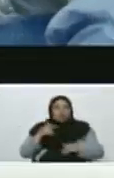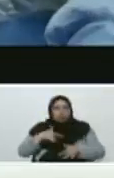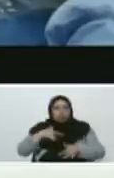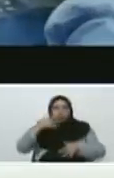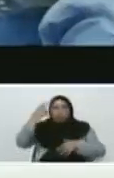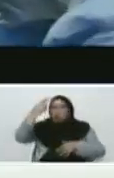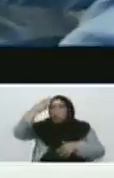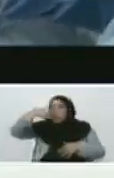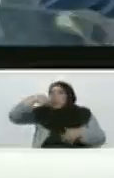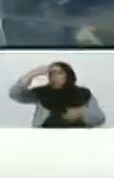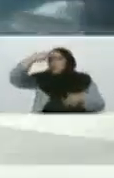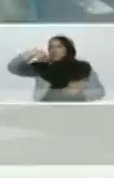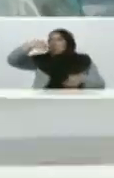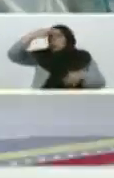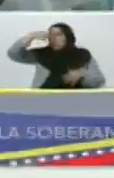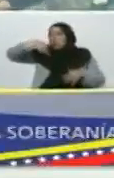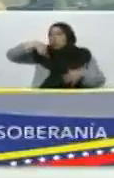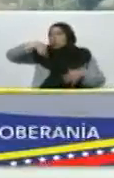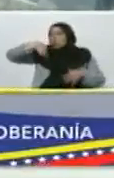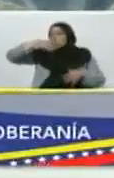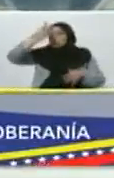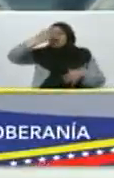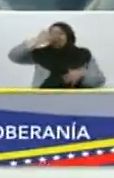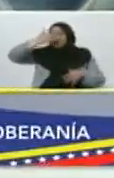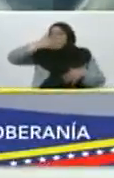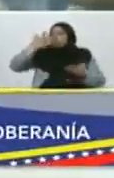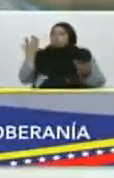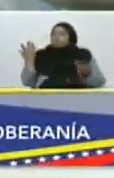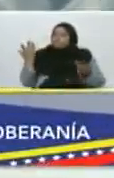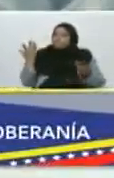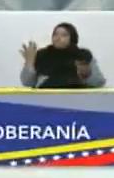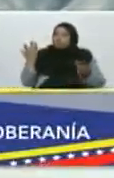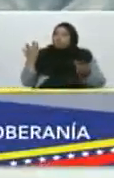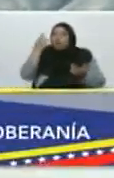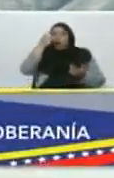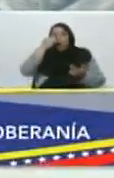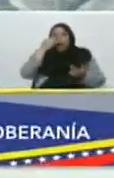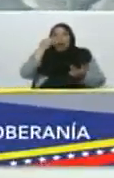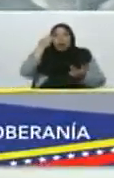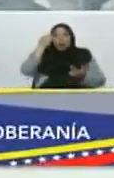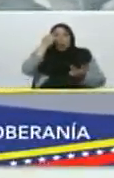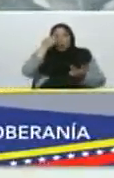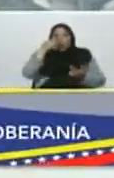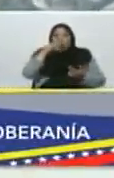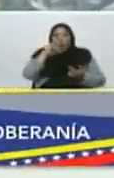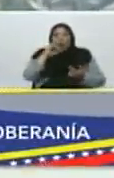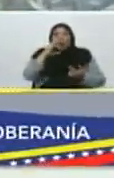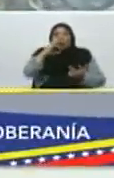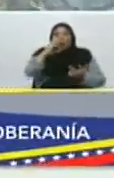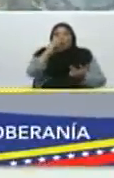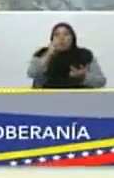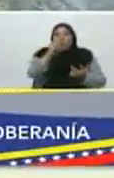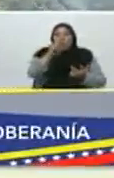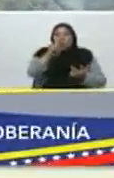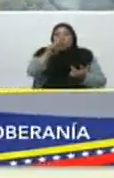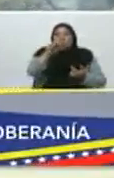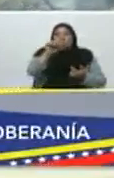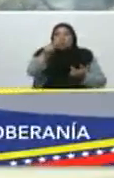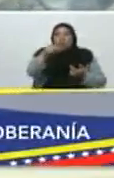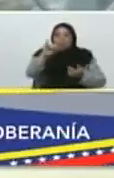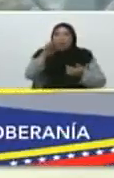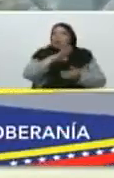puede ver acá. ¿Y es la visión? Este es... ustedes, con permiso, aquí. Aquí está un paciente. Aquí está un